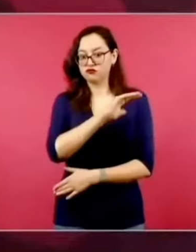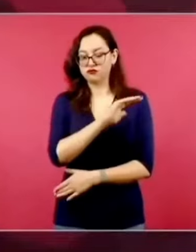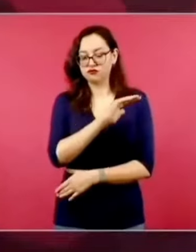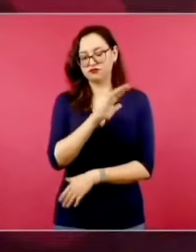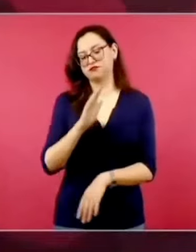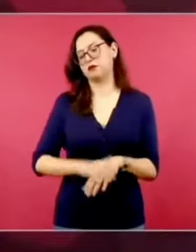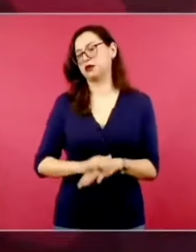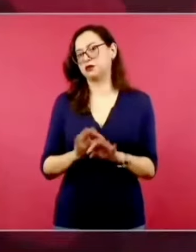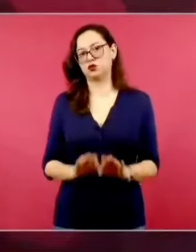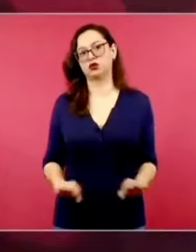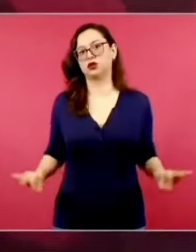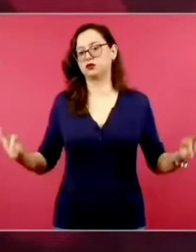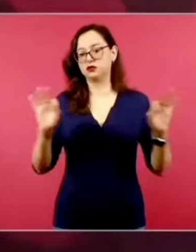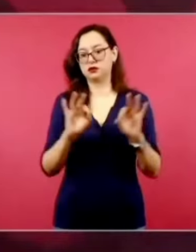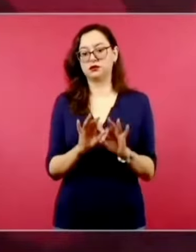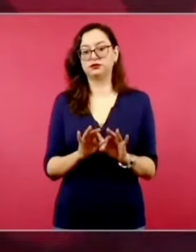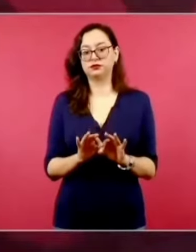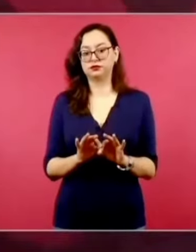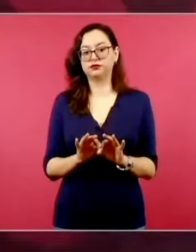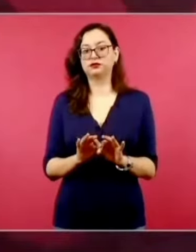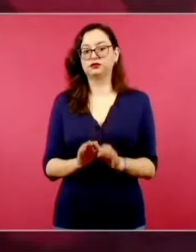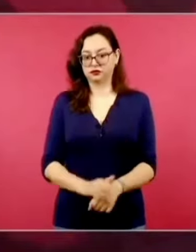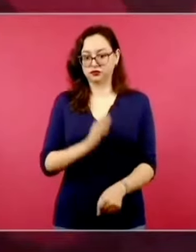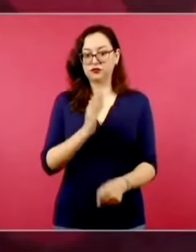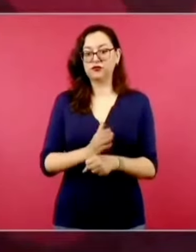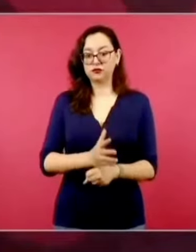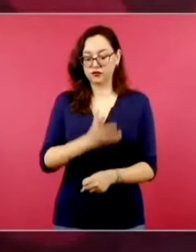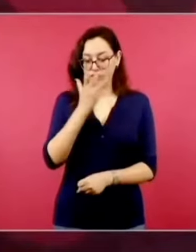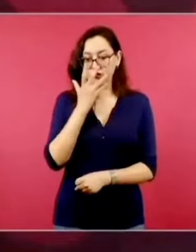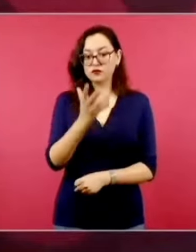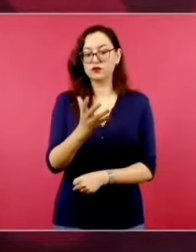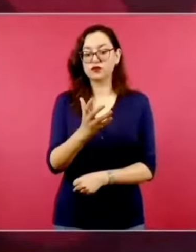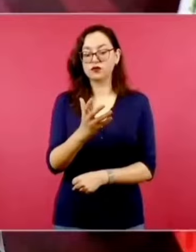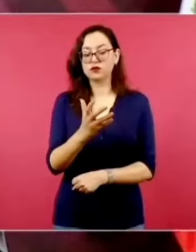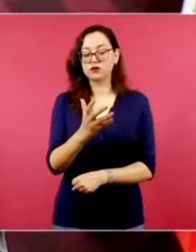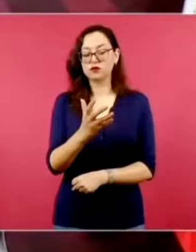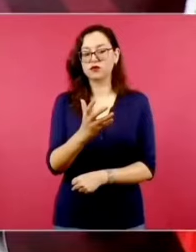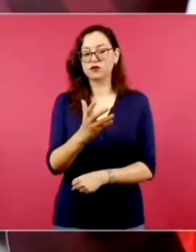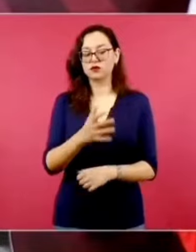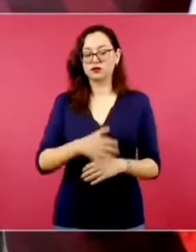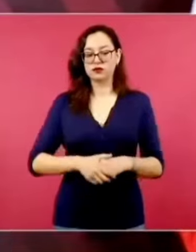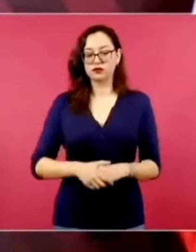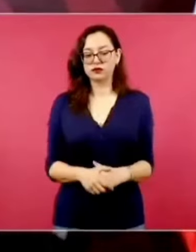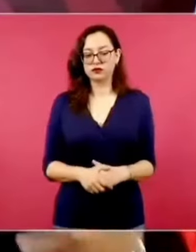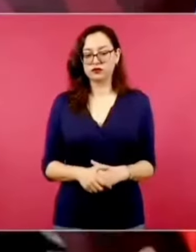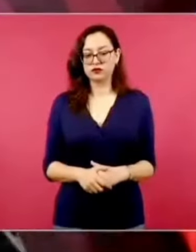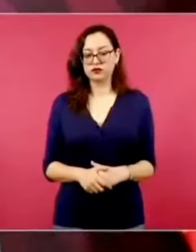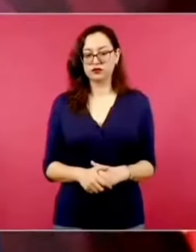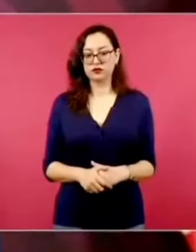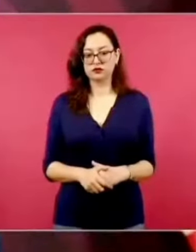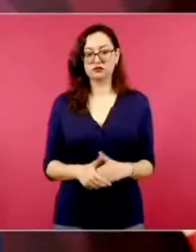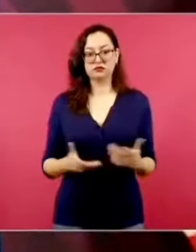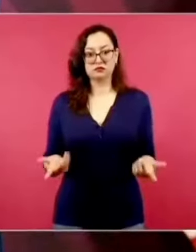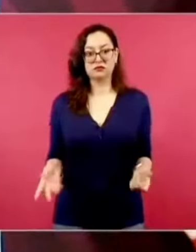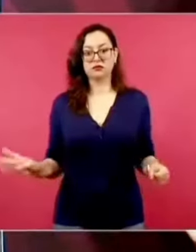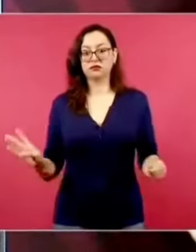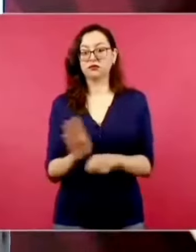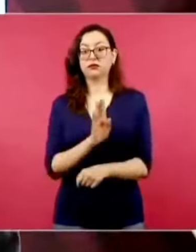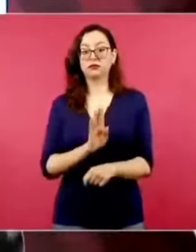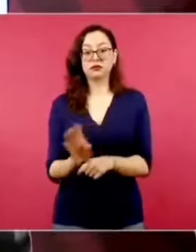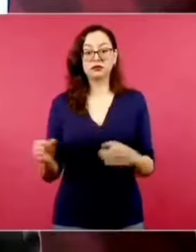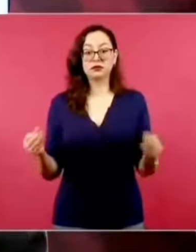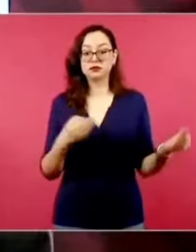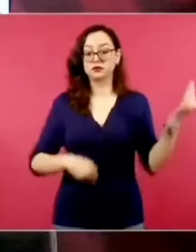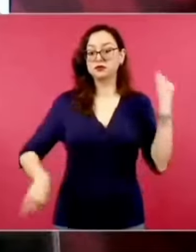destierre la impunidad. Y esto, repito, es bueno para todos, hasta